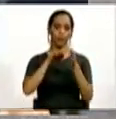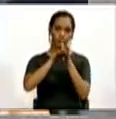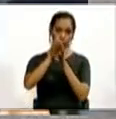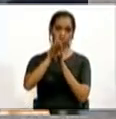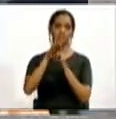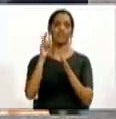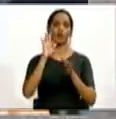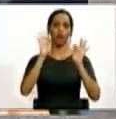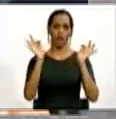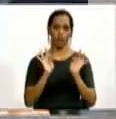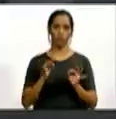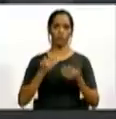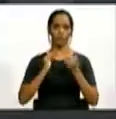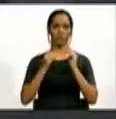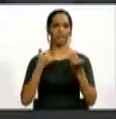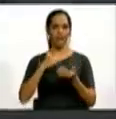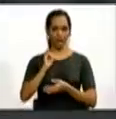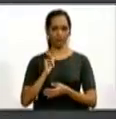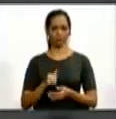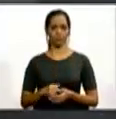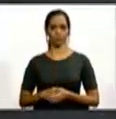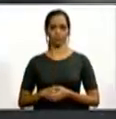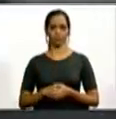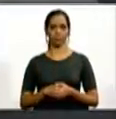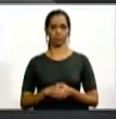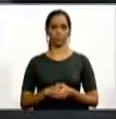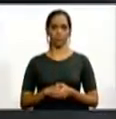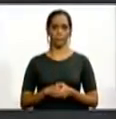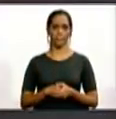única manera moral de existir.